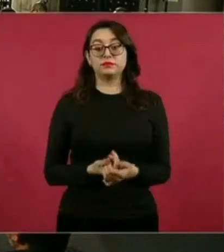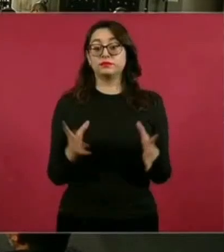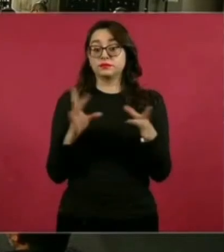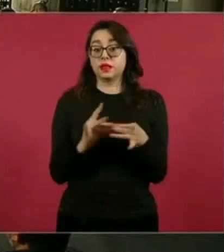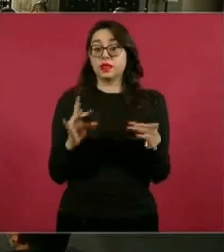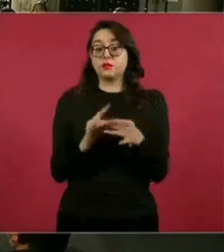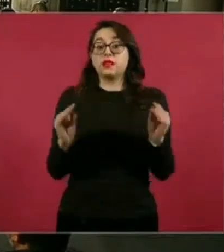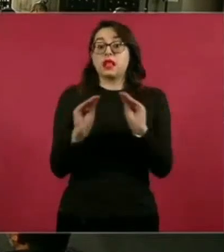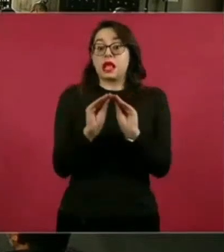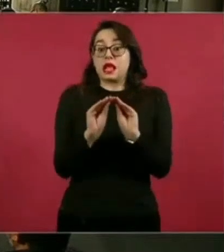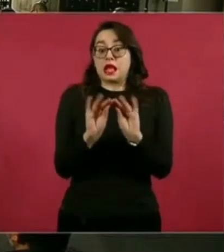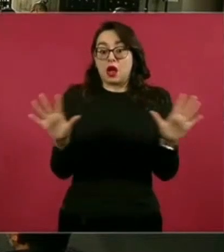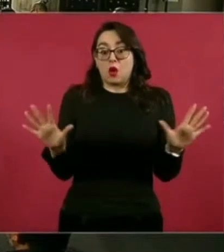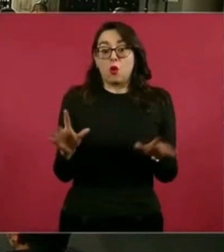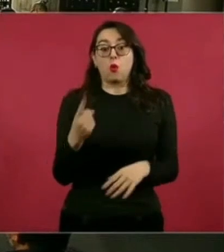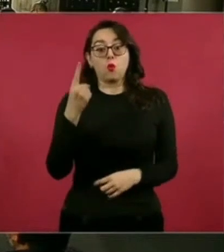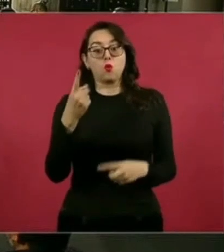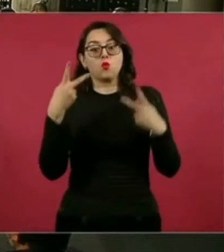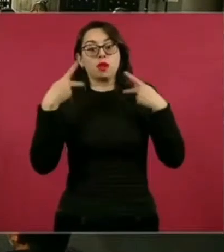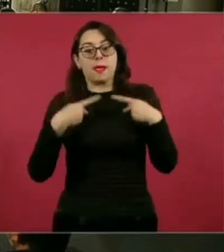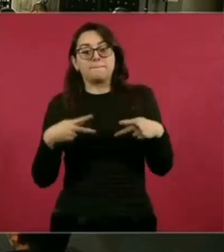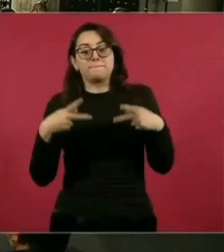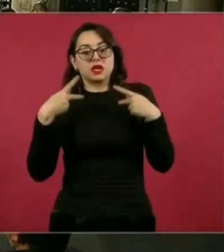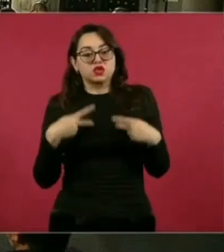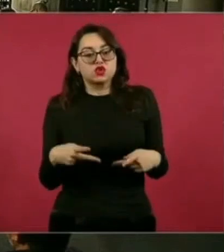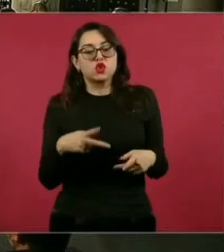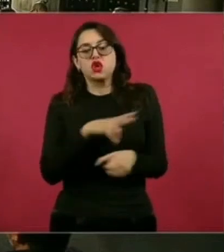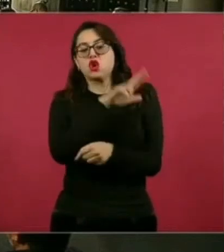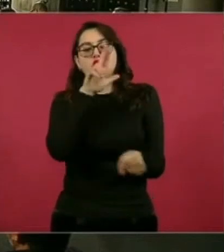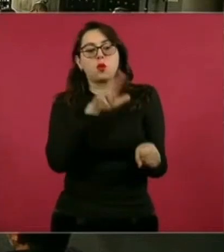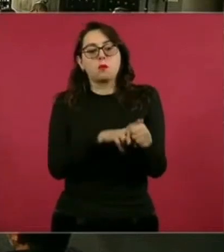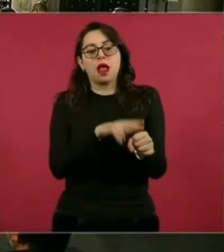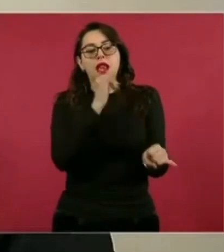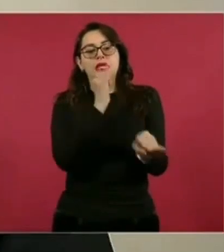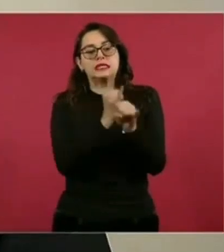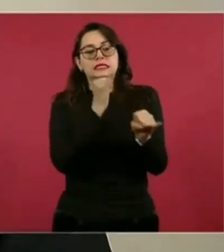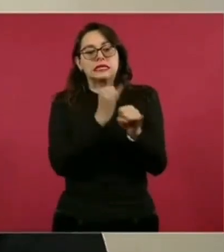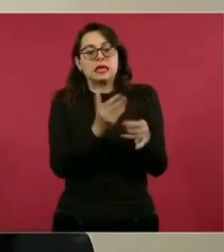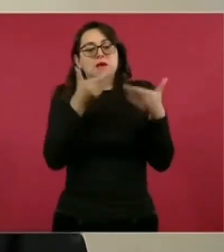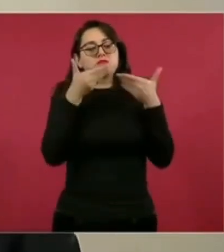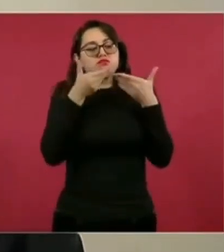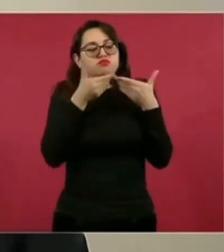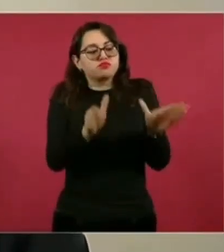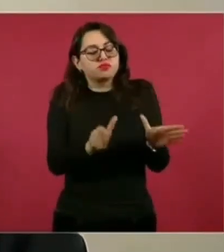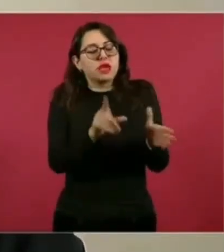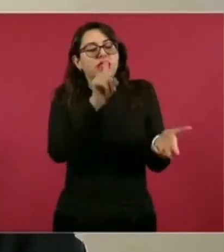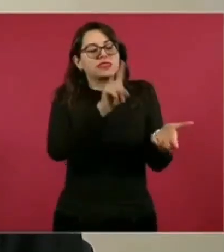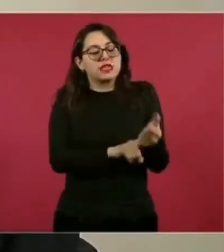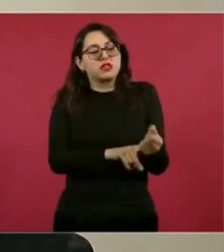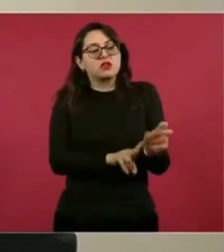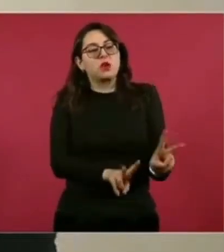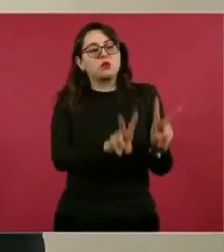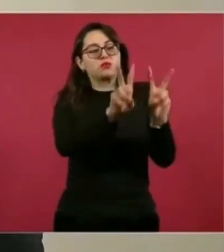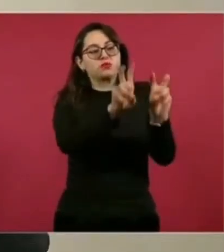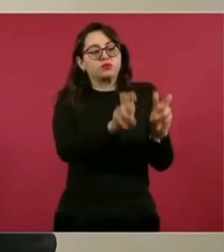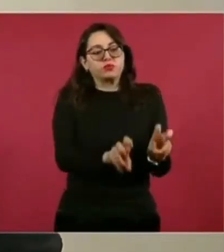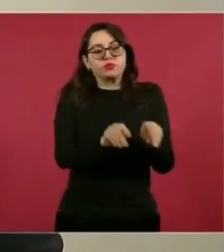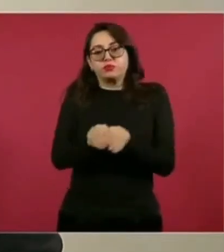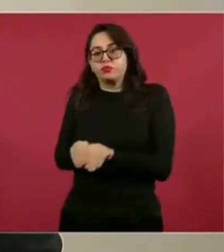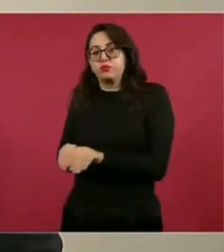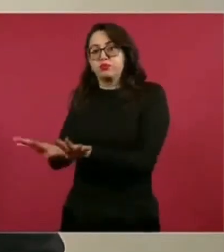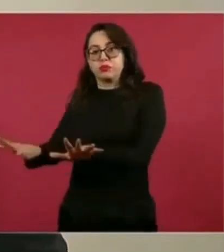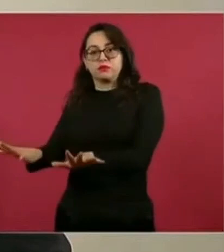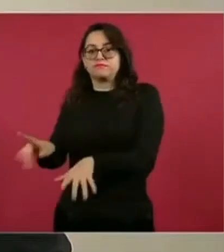alguien ingresó legalmente al sistema y filtró esta lista o de materiales. Fue una extracción